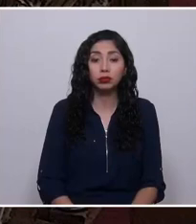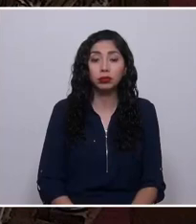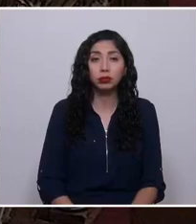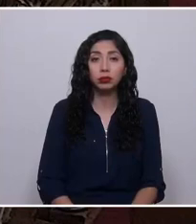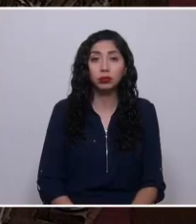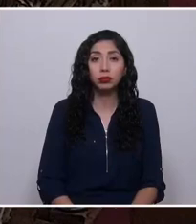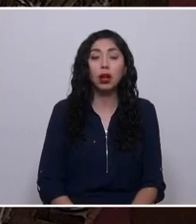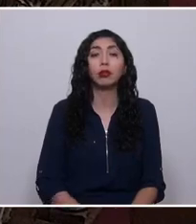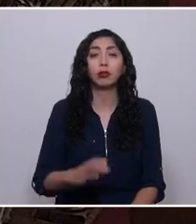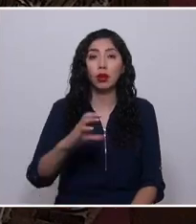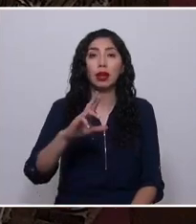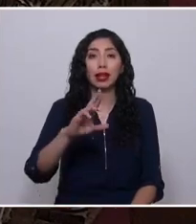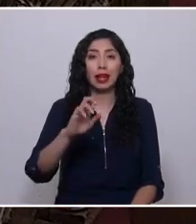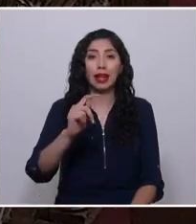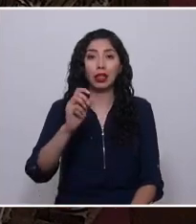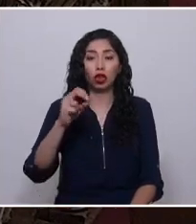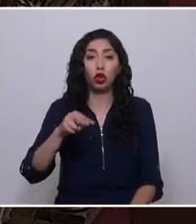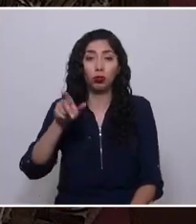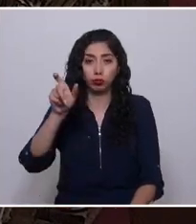Señor Cretón, tiene la palabra.